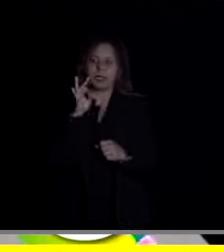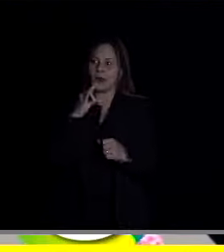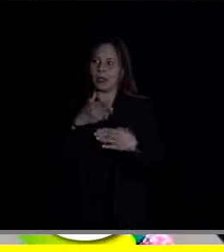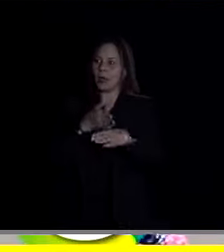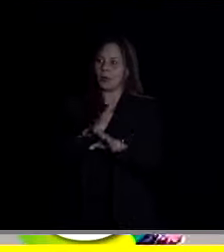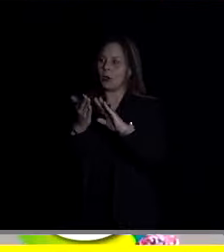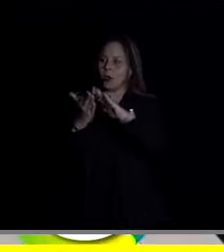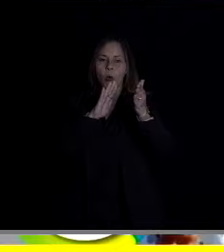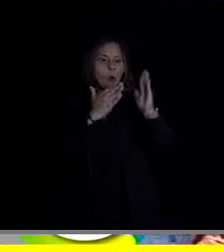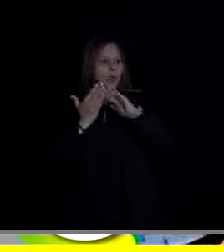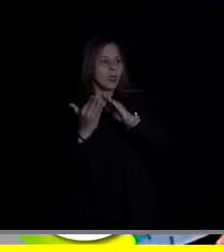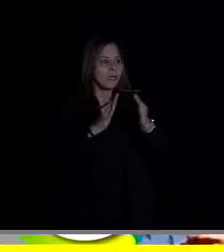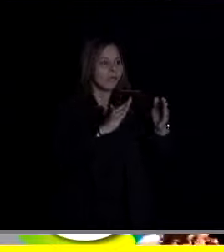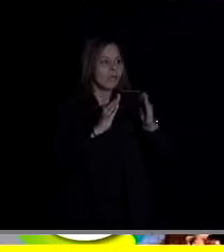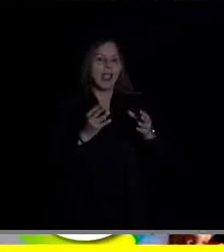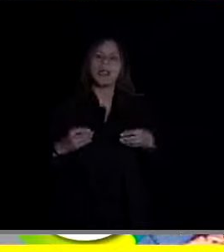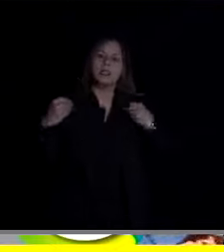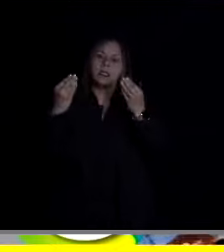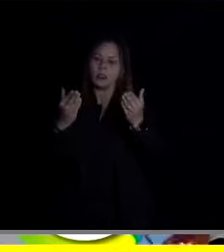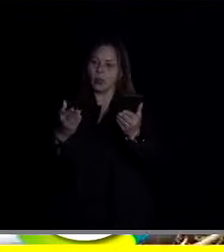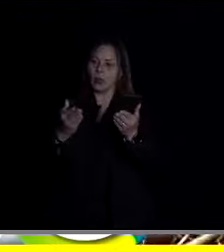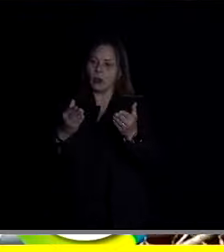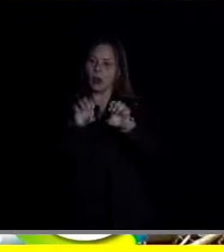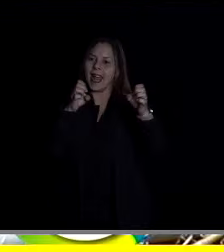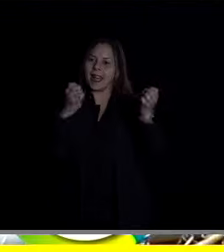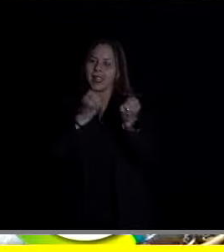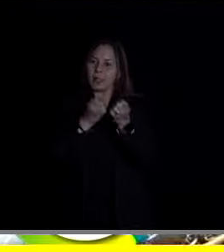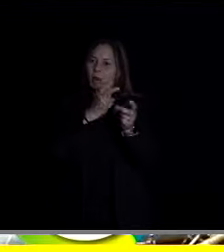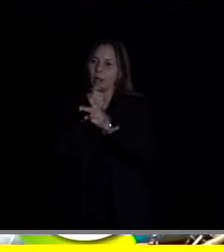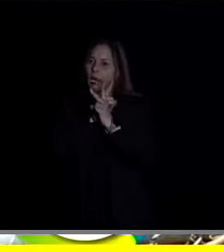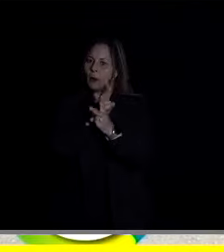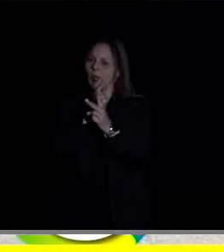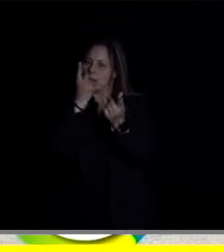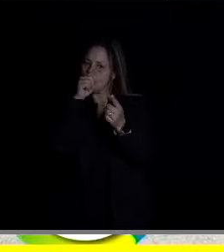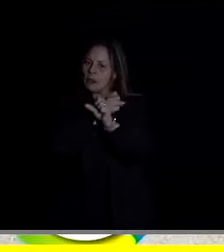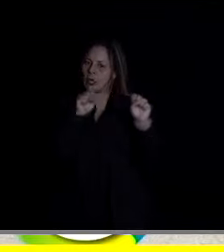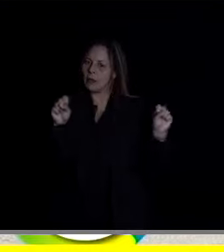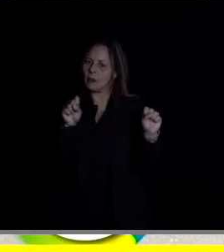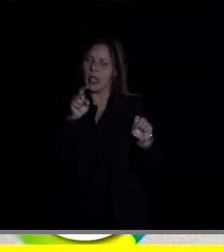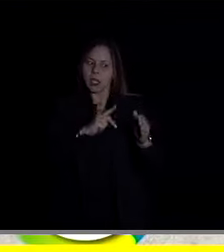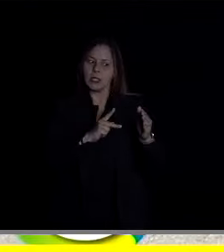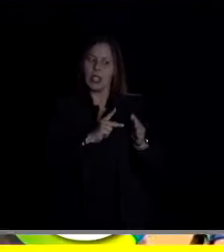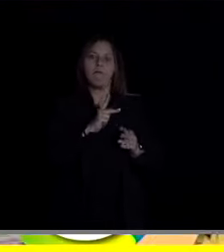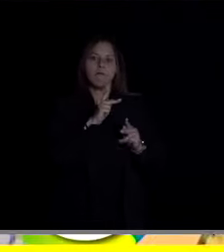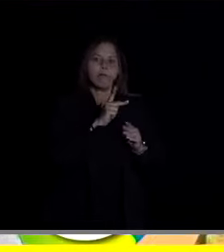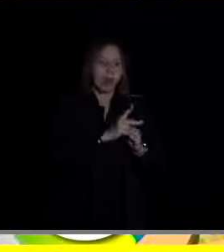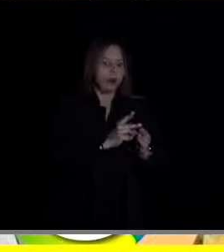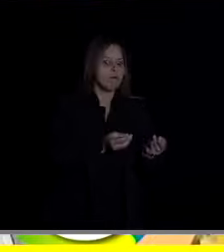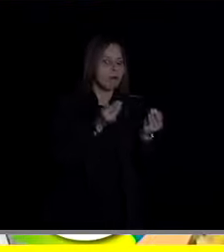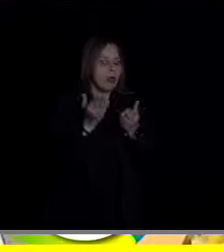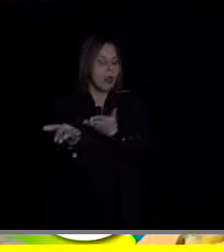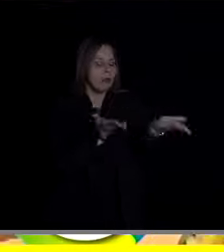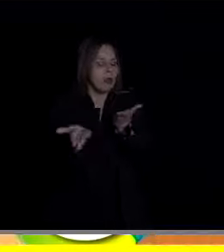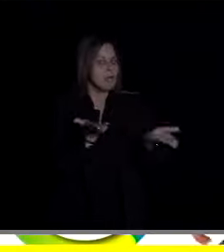intervenciones comunitarias, en la que se entregó material de protección. Este programa todavía continúa activo, ofreciendo